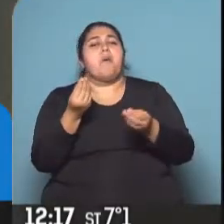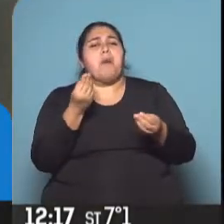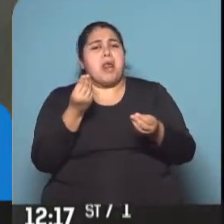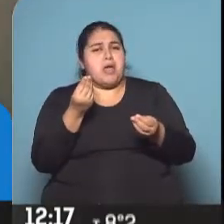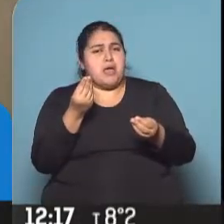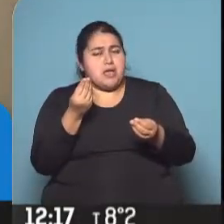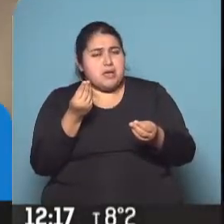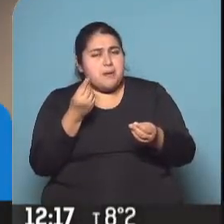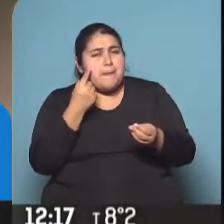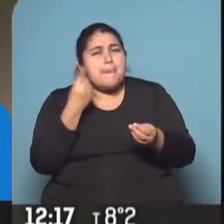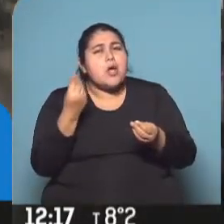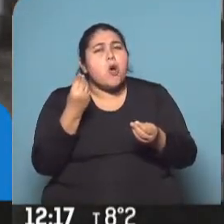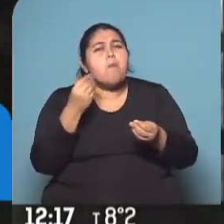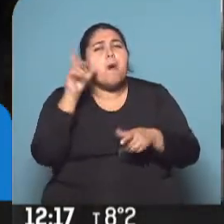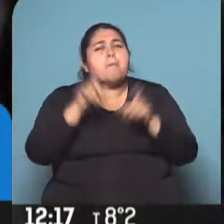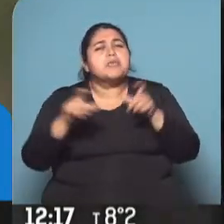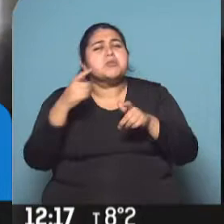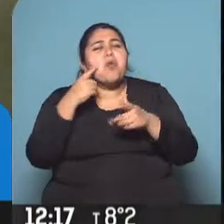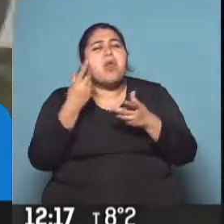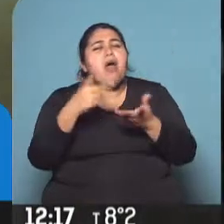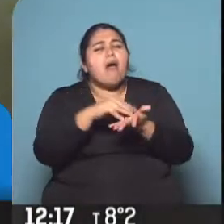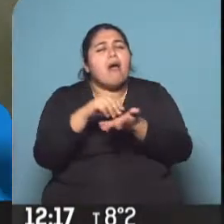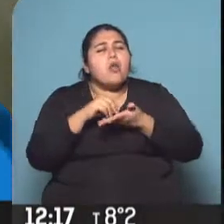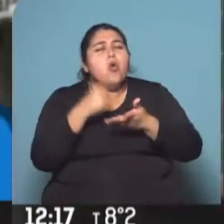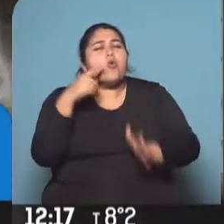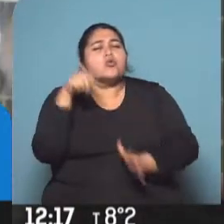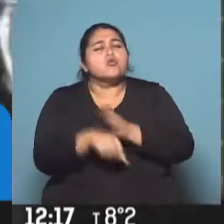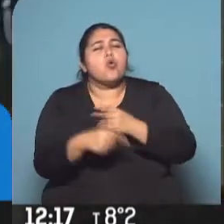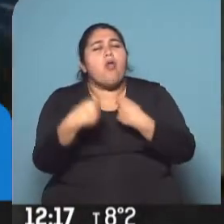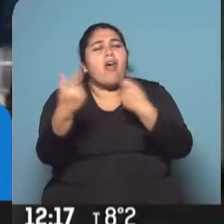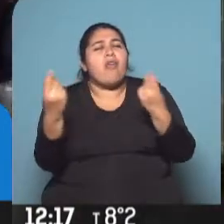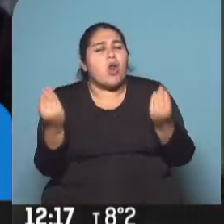lo que es el tema de la extranjerización de tierras en el sur, en la Patagonia, un valioso documental.